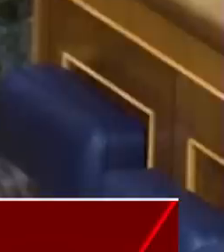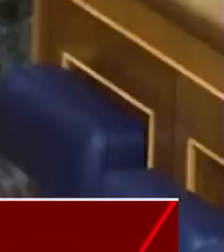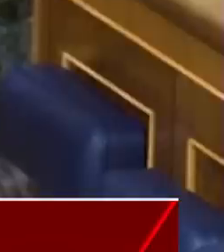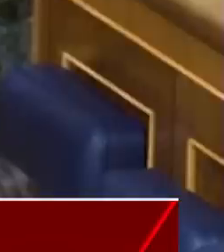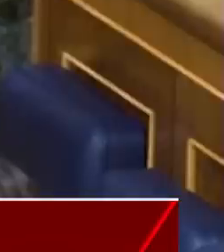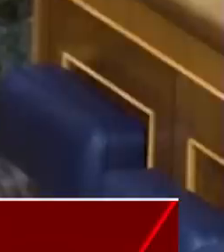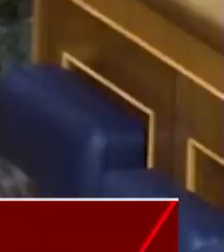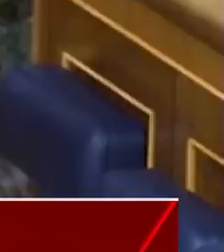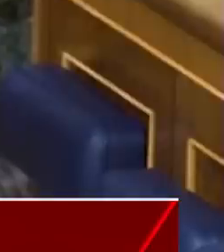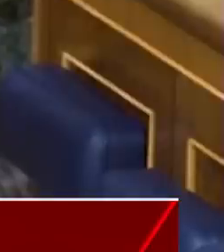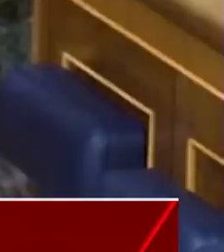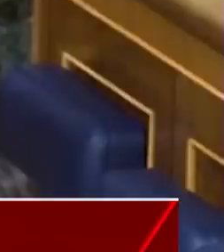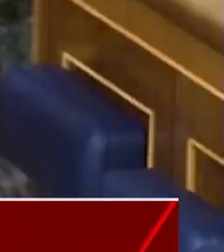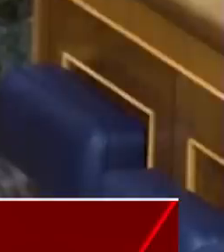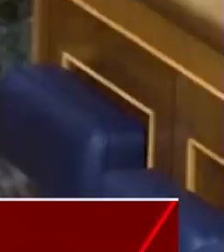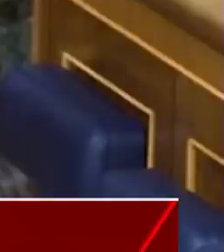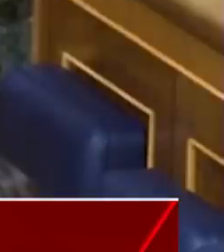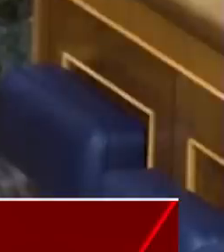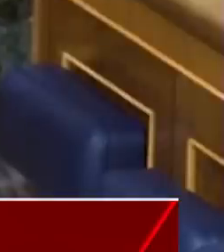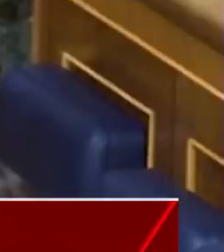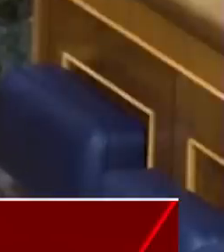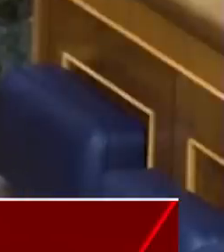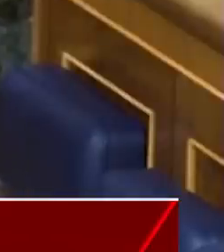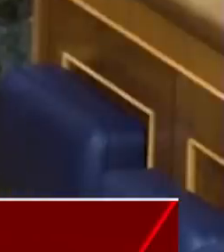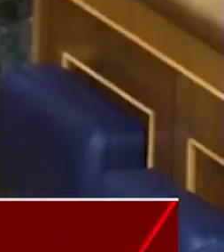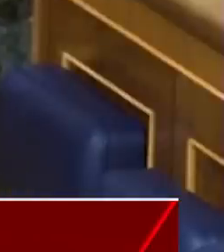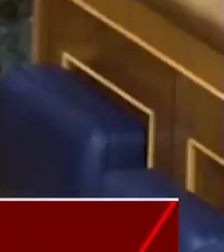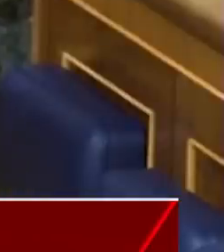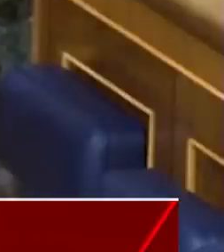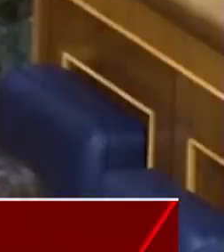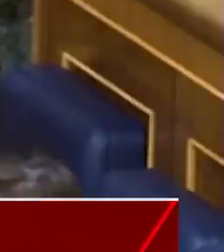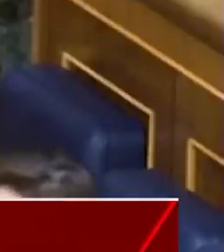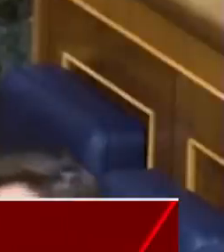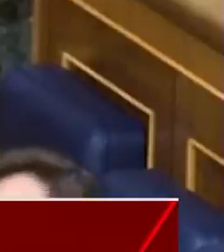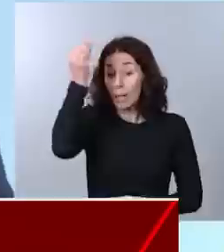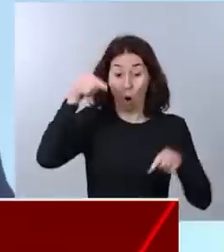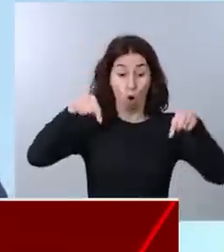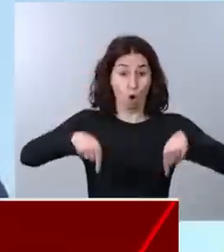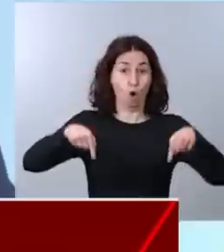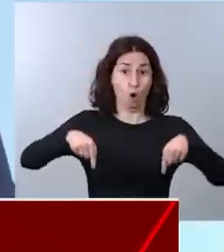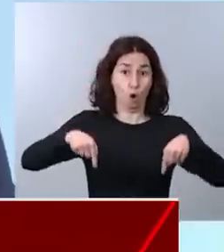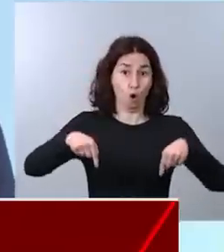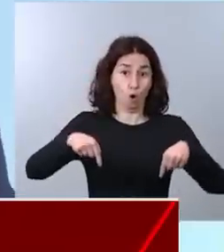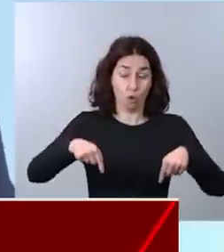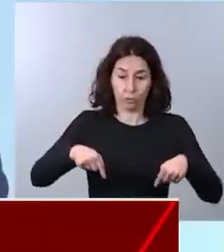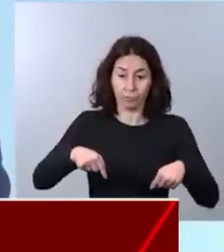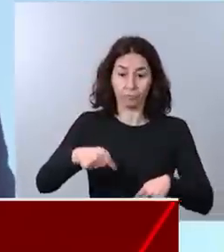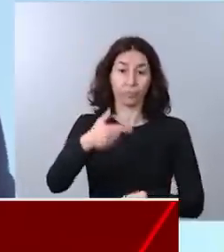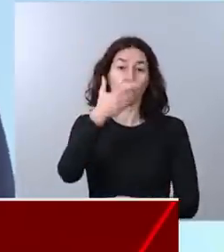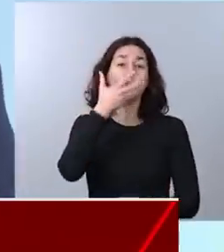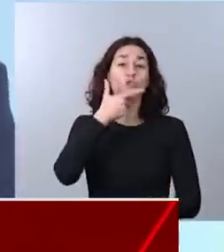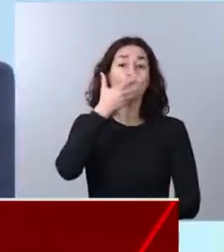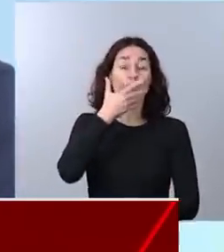cero, de 324.000 millones de euros. Y en el cuarto trimestre, de los 322.000 millones de